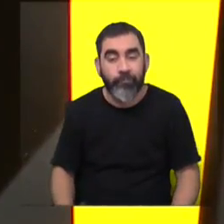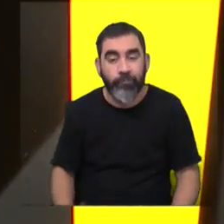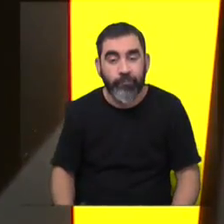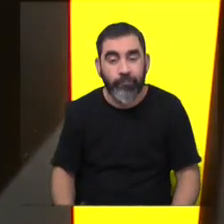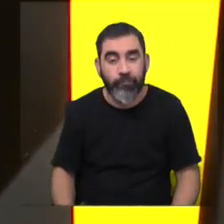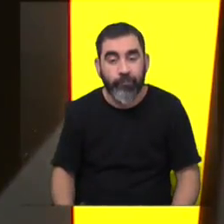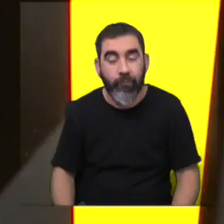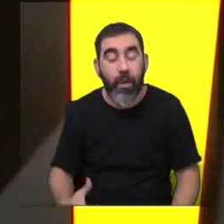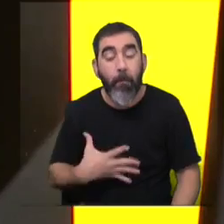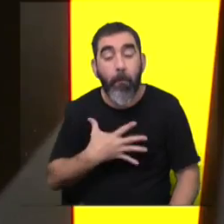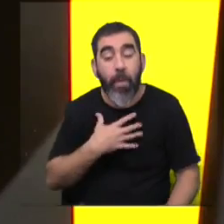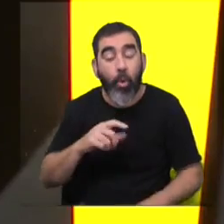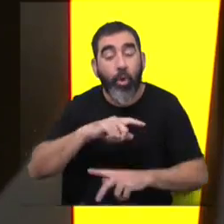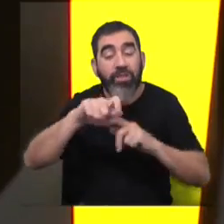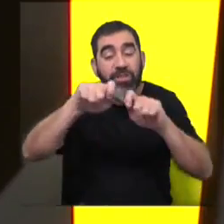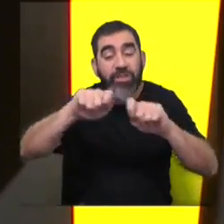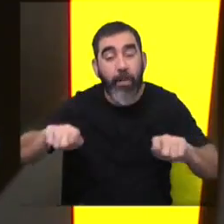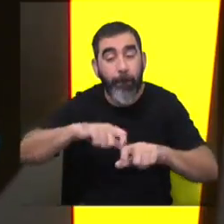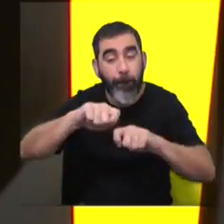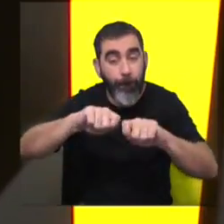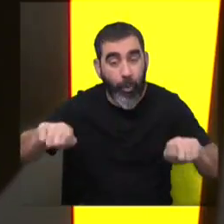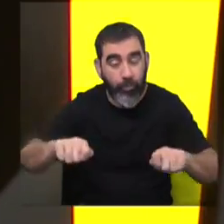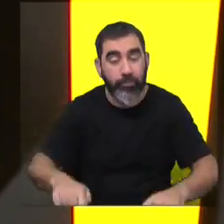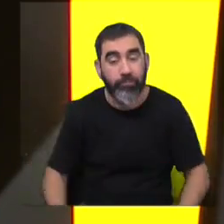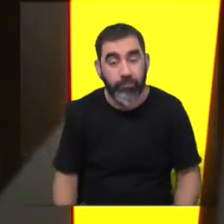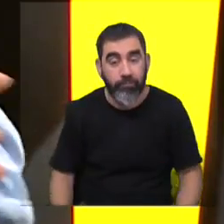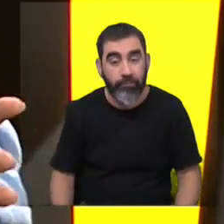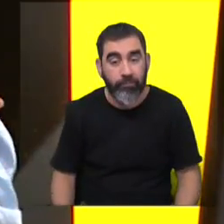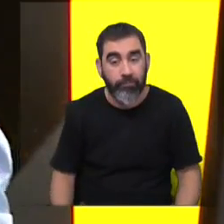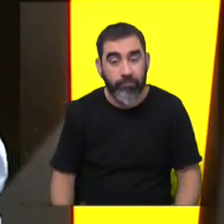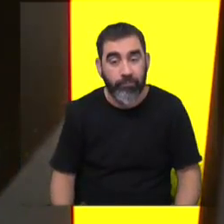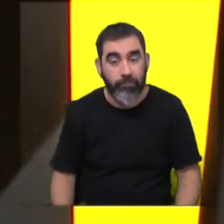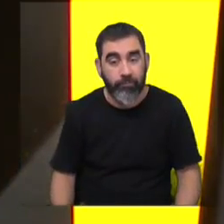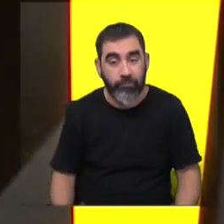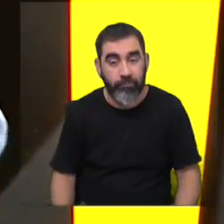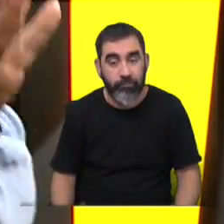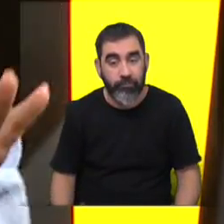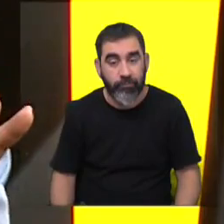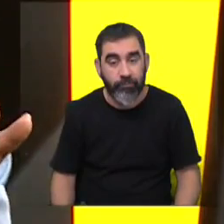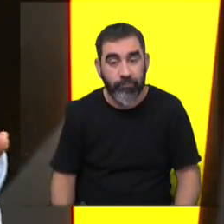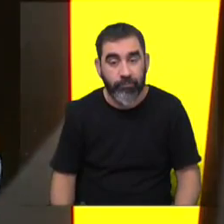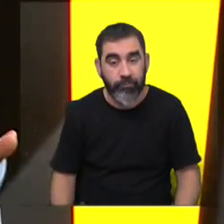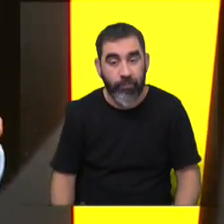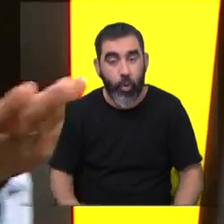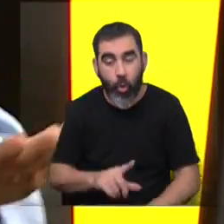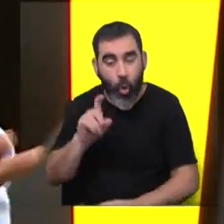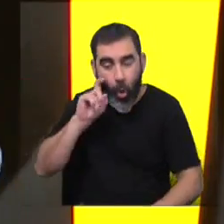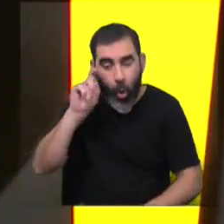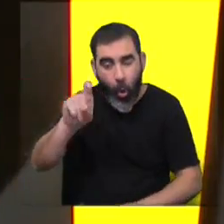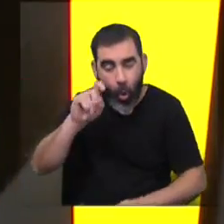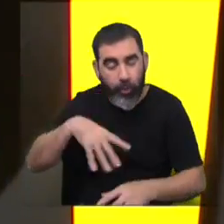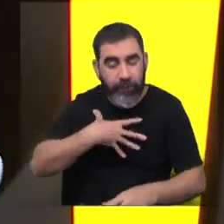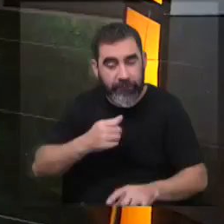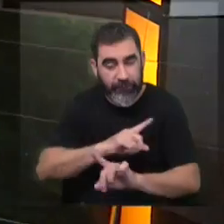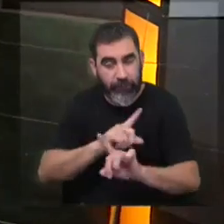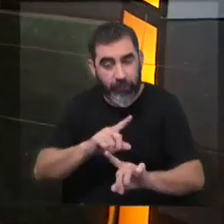de los championes blancos, ¿no? Y todos tenemos... No deberían existir, empecemos por el principio. Que nadie se obsesione con los championes blancos, porque los